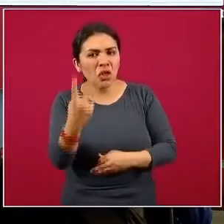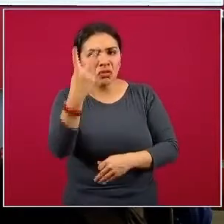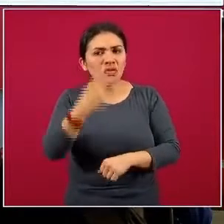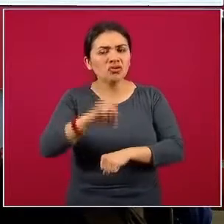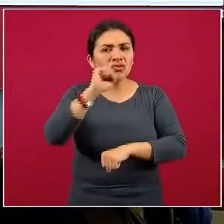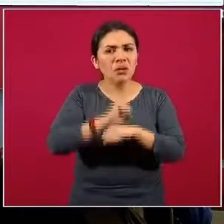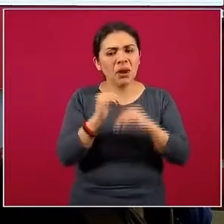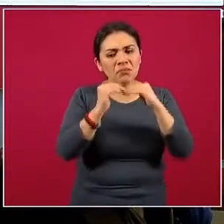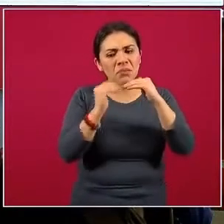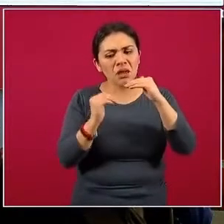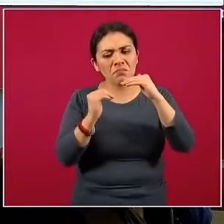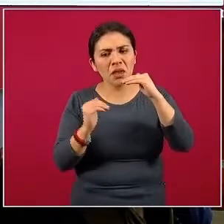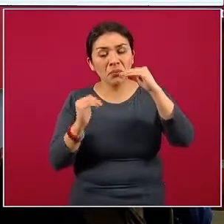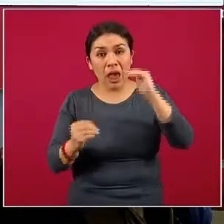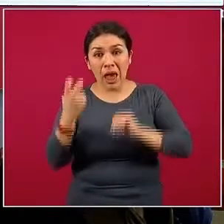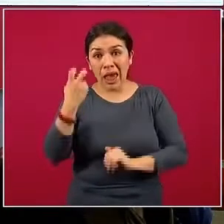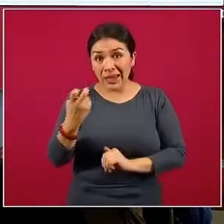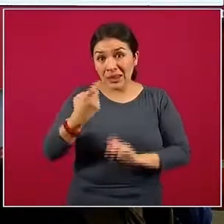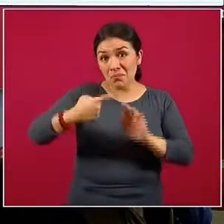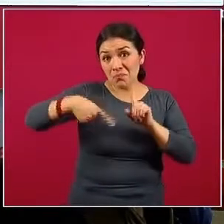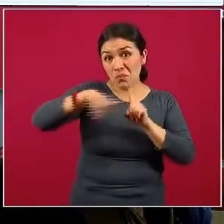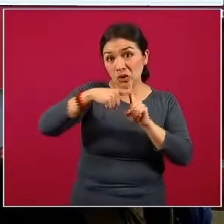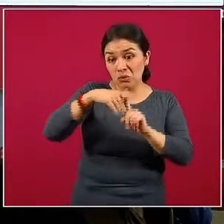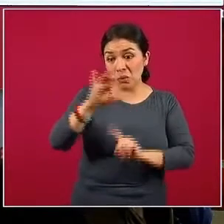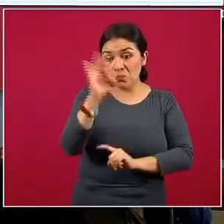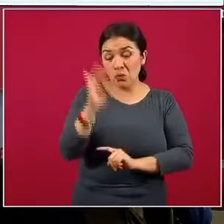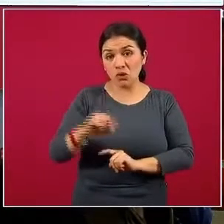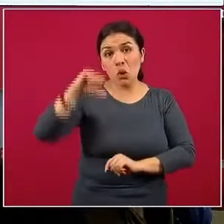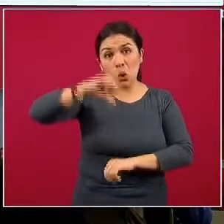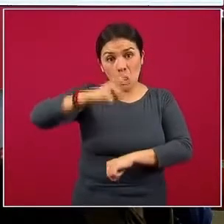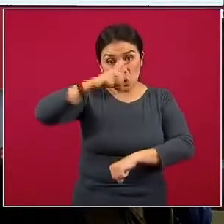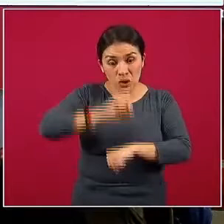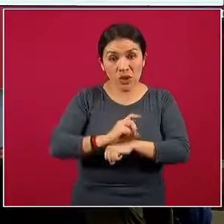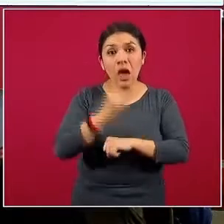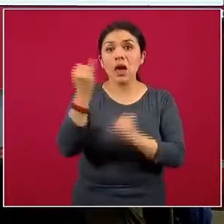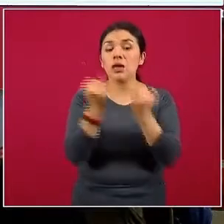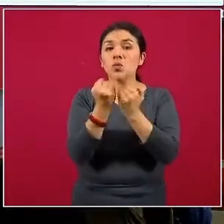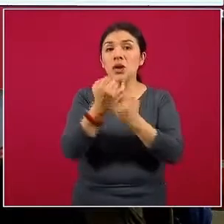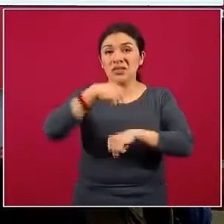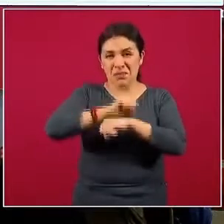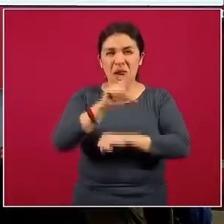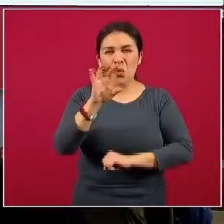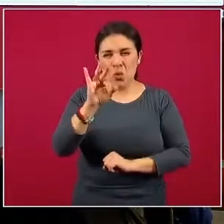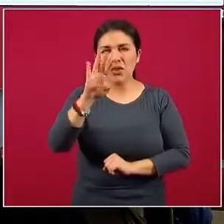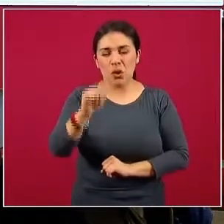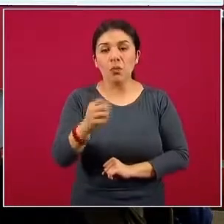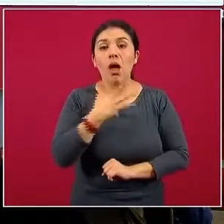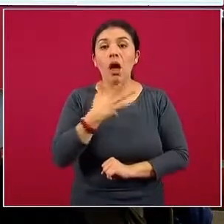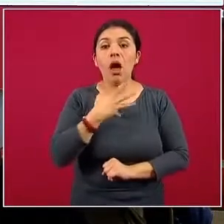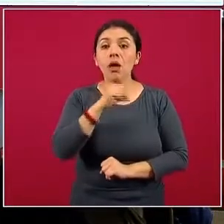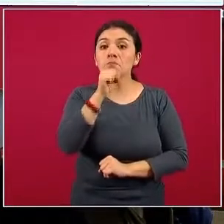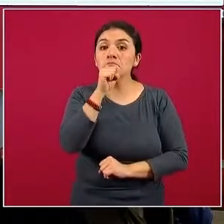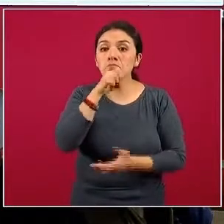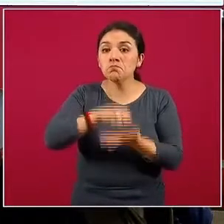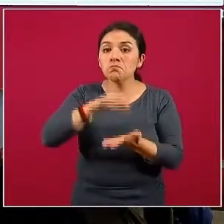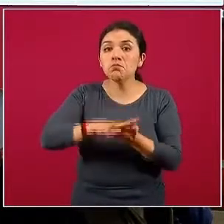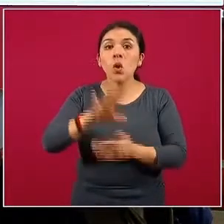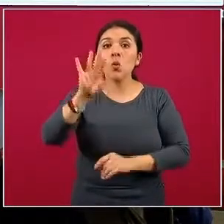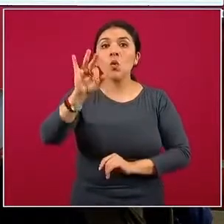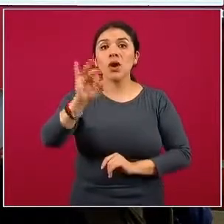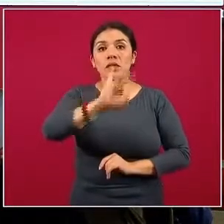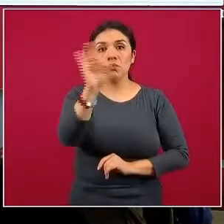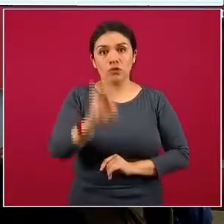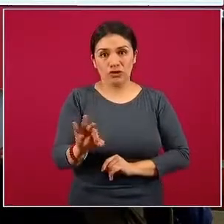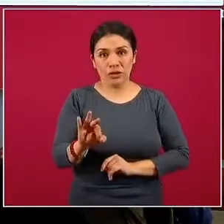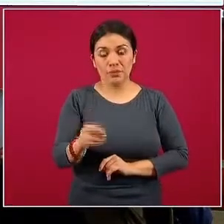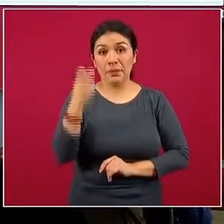semanas, situándose este porcentaje de positividad para el día de hoy y para la semana 49 en un 40%.